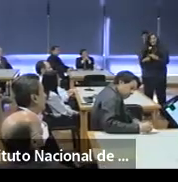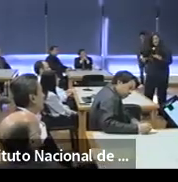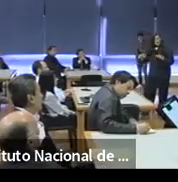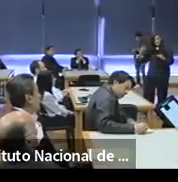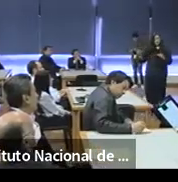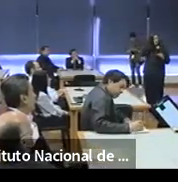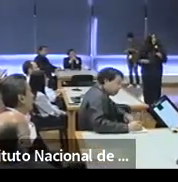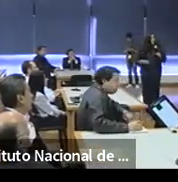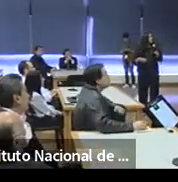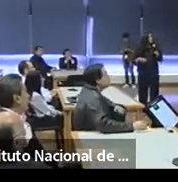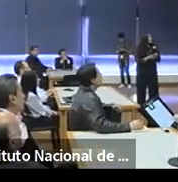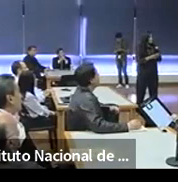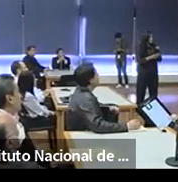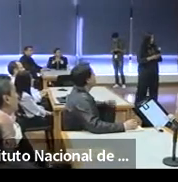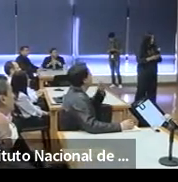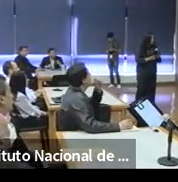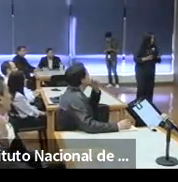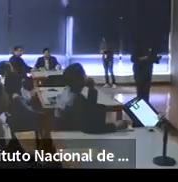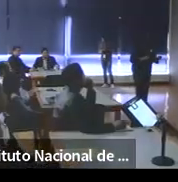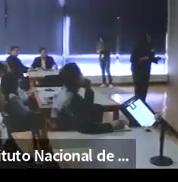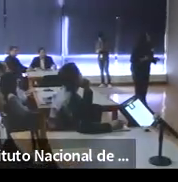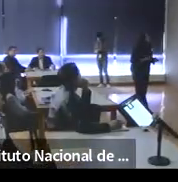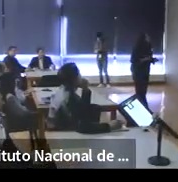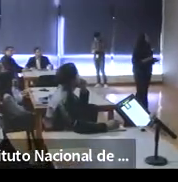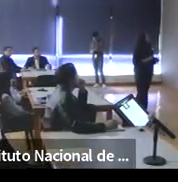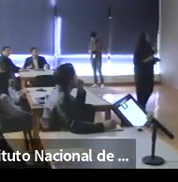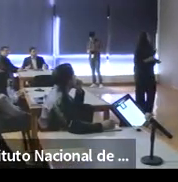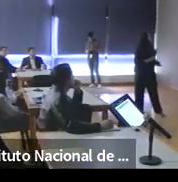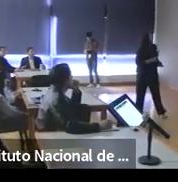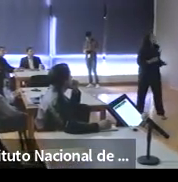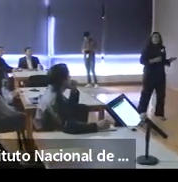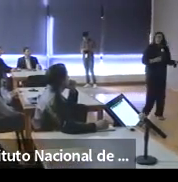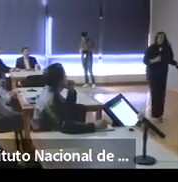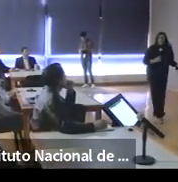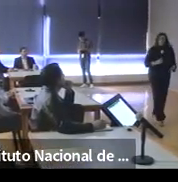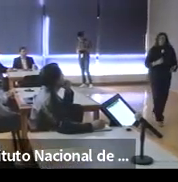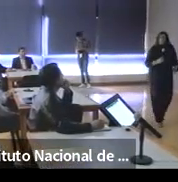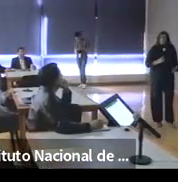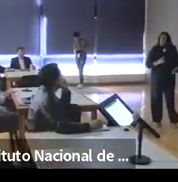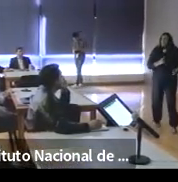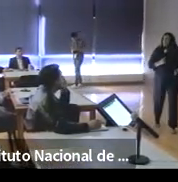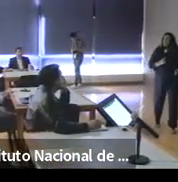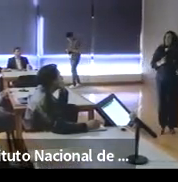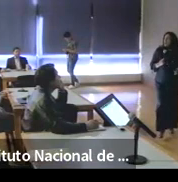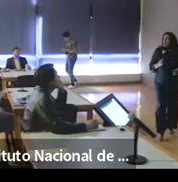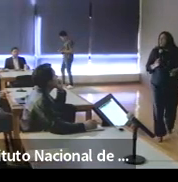Y ese quién soy cuando tú te contestas eso tiene que ver